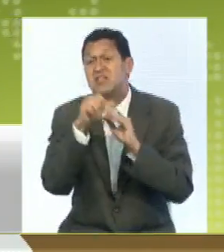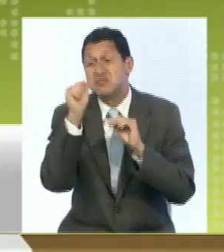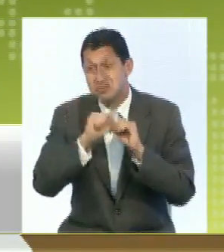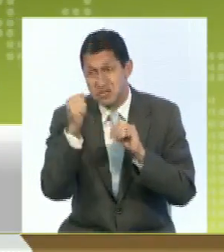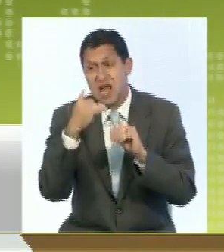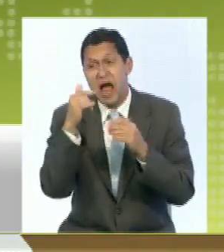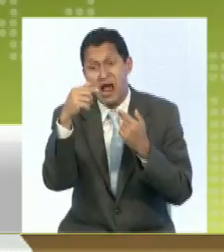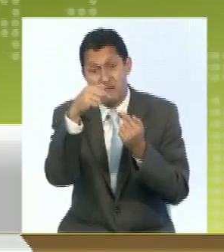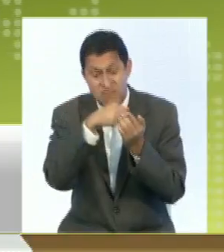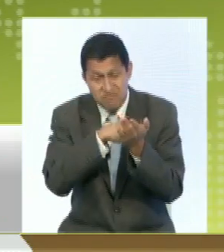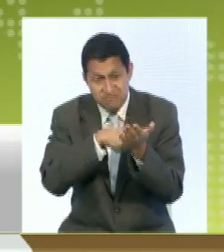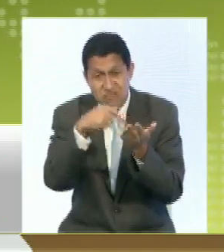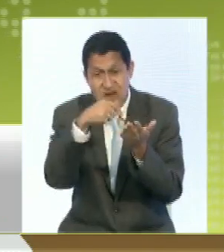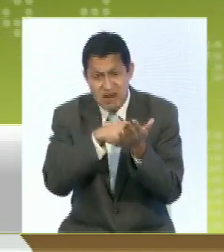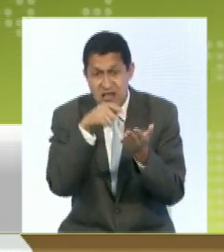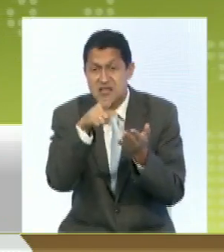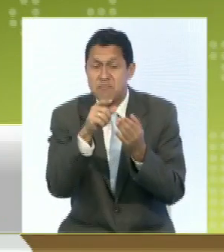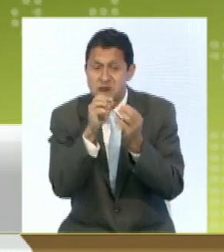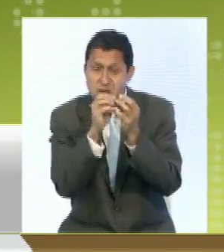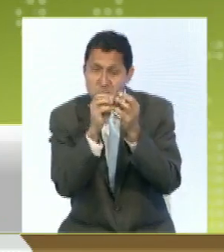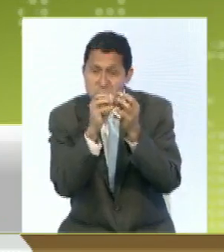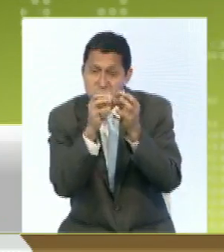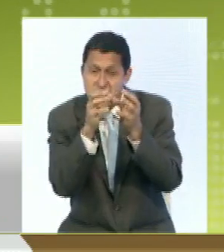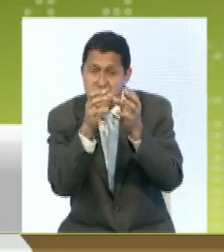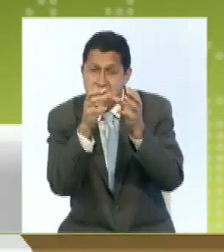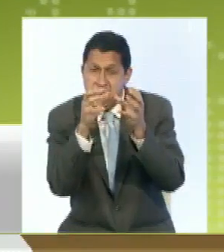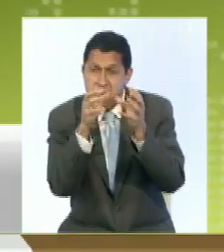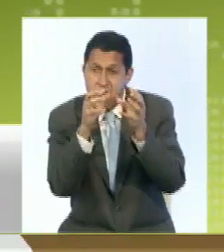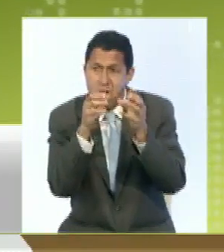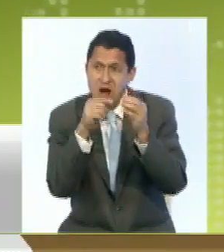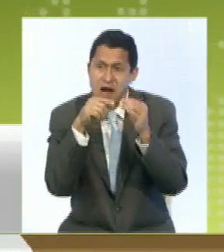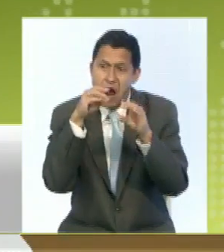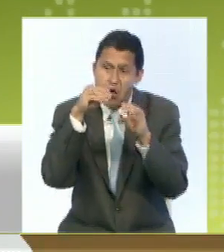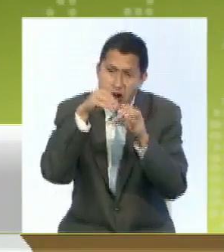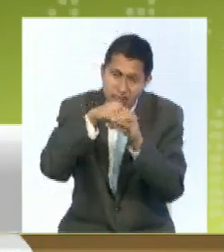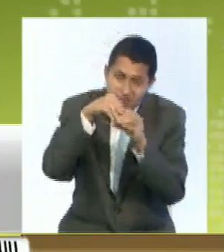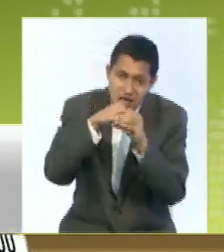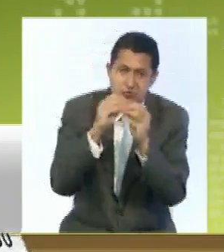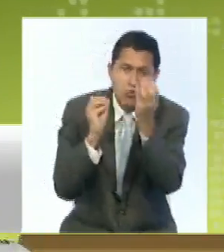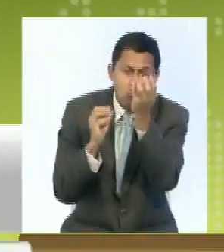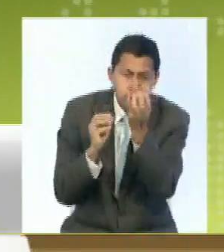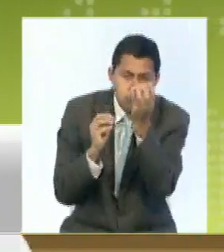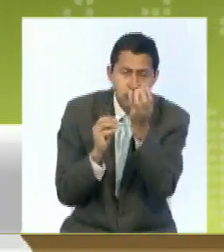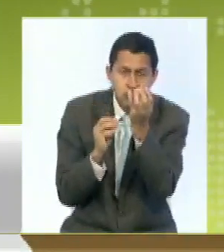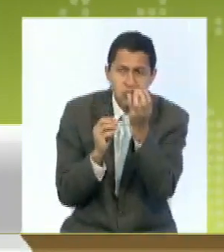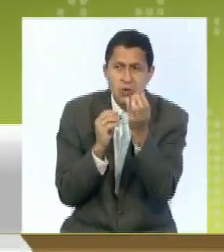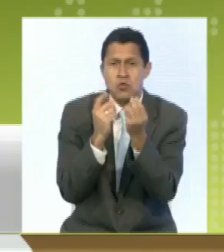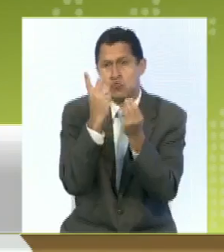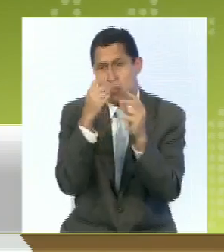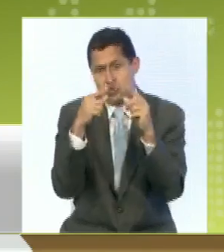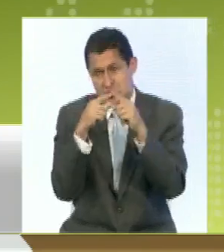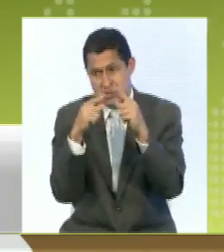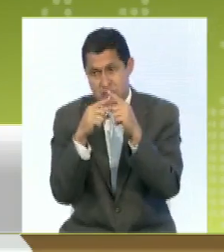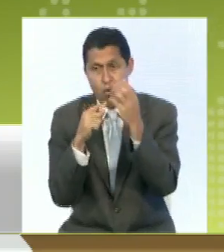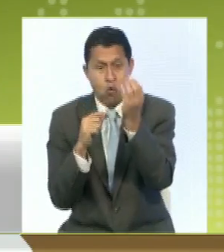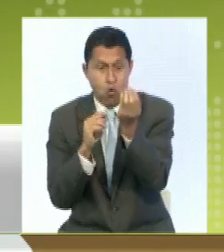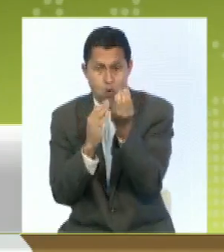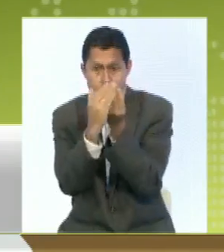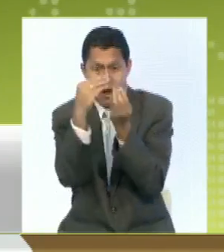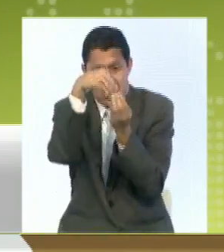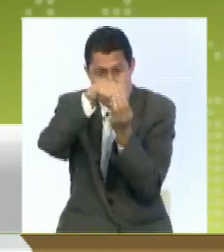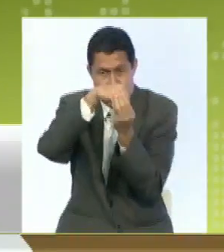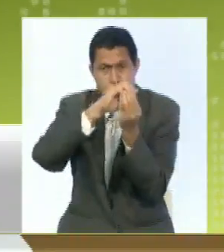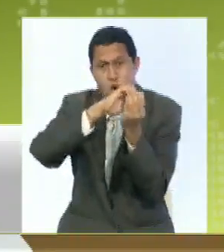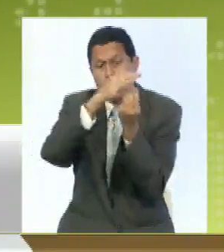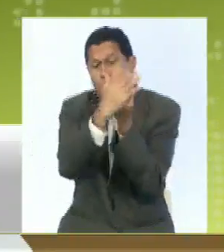venas y arterias y estas venas también se van a dilatar entonces hay varicoceles intra testicular o sea entonces tenemos dos tipos de varicocele uno que está dentro del testículo